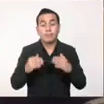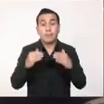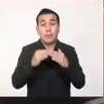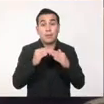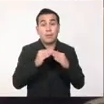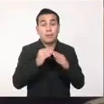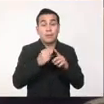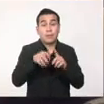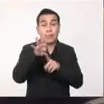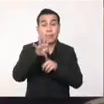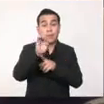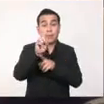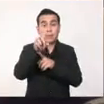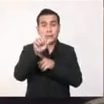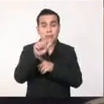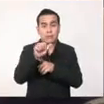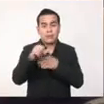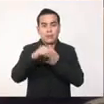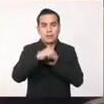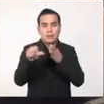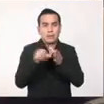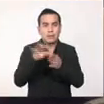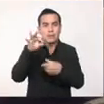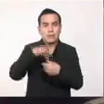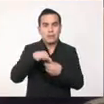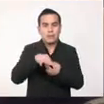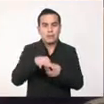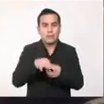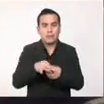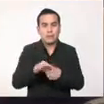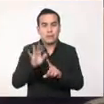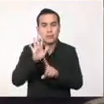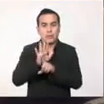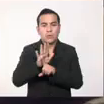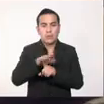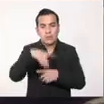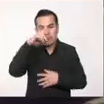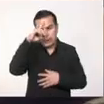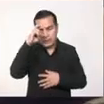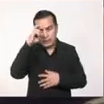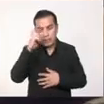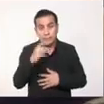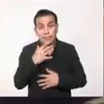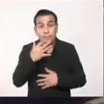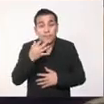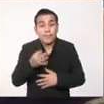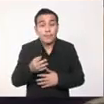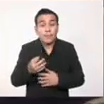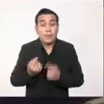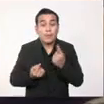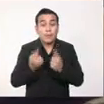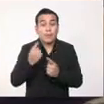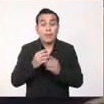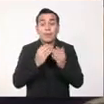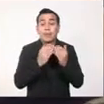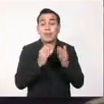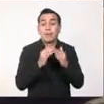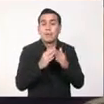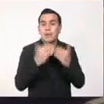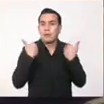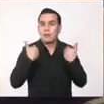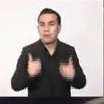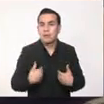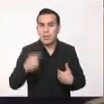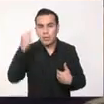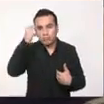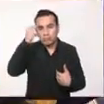los funcionarios electos por la Asamblea para el ejercicio de sus cargos, es decir, incluye a los magistrados. Pero esa es incapacidad físico-mental, es otra